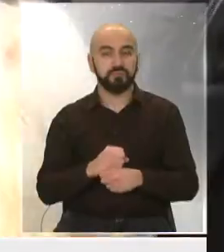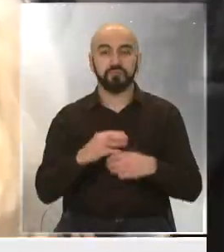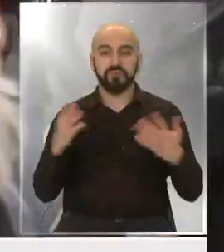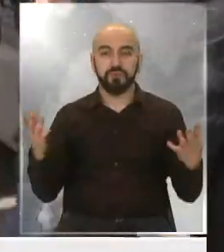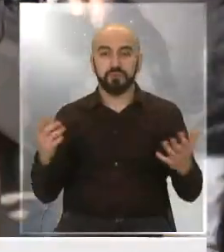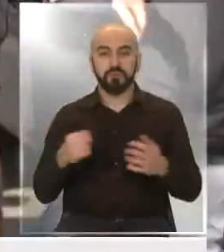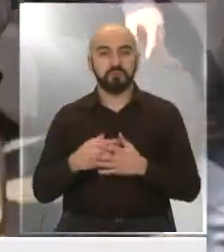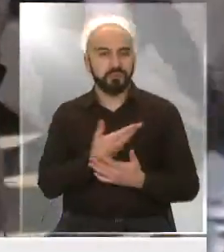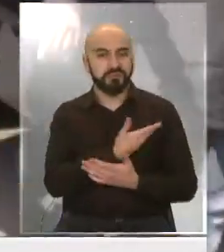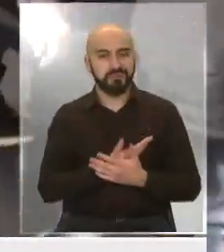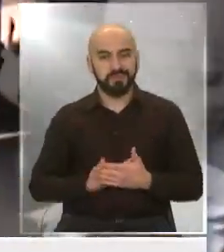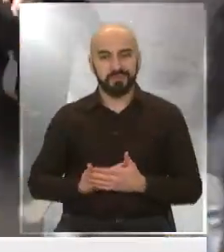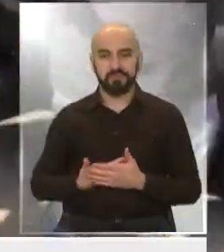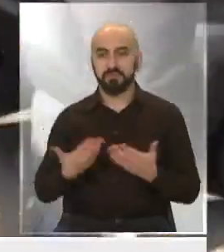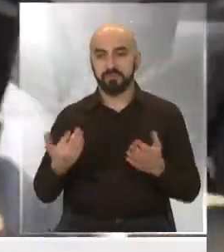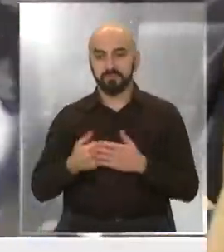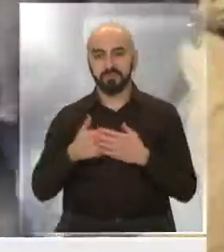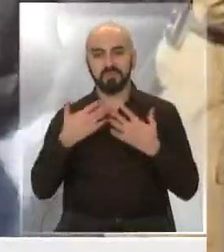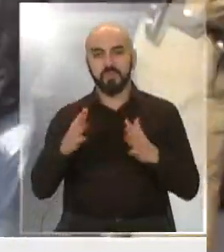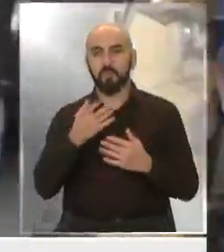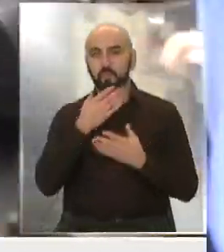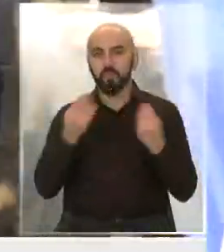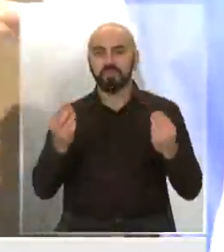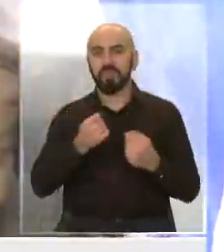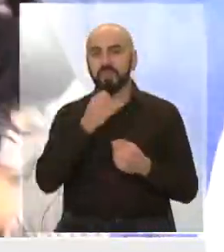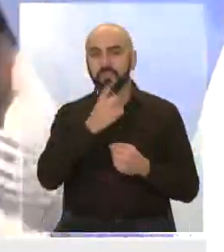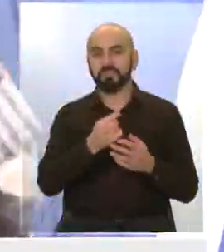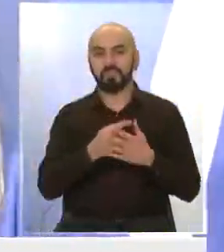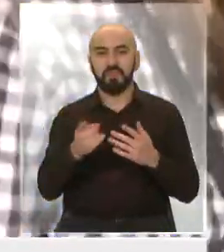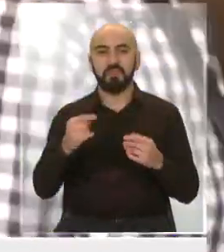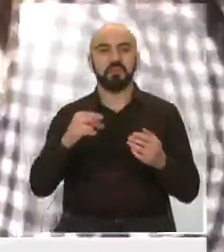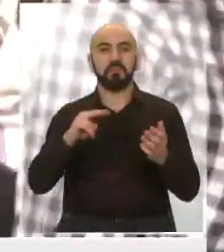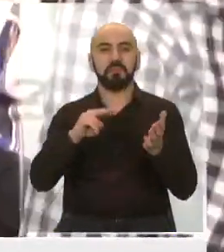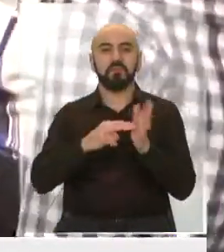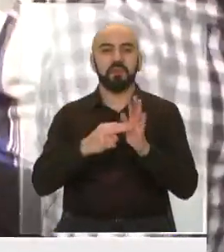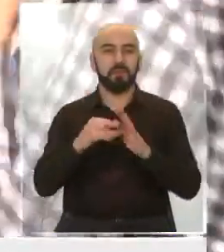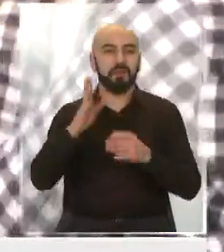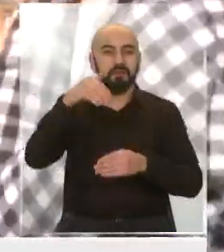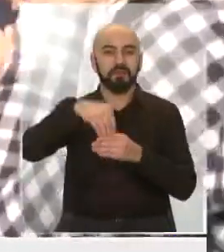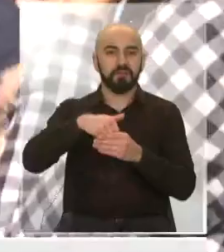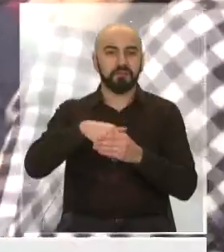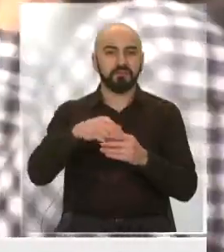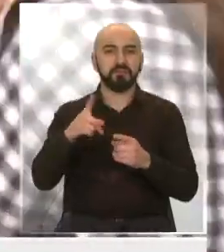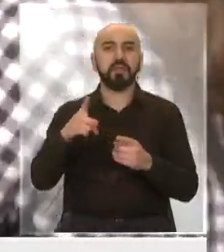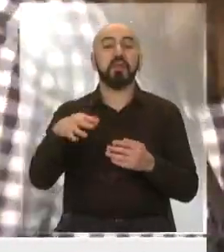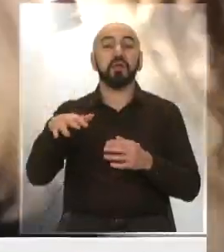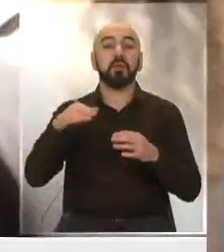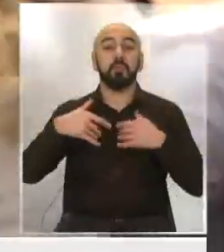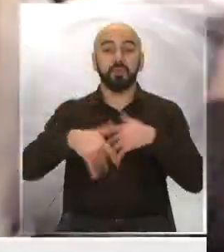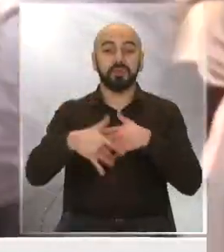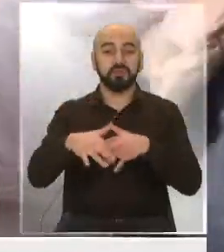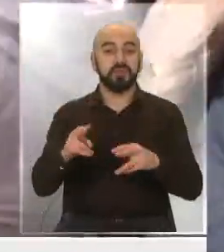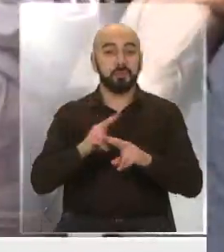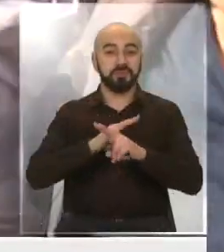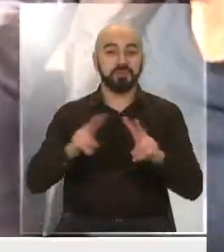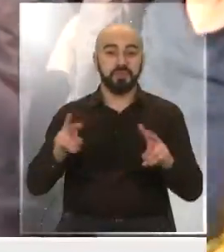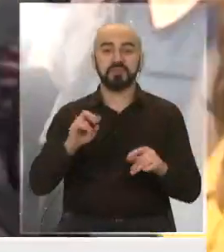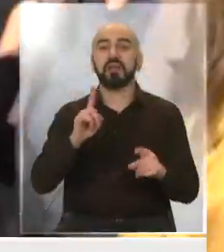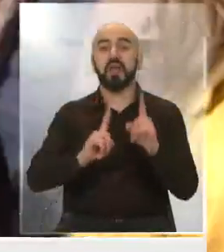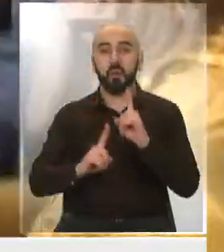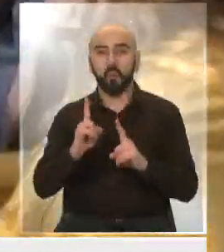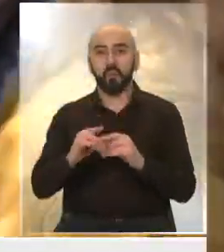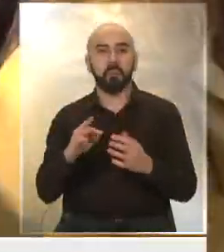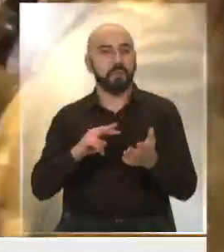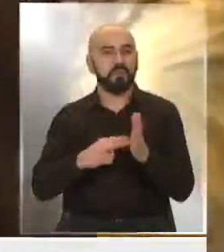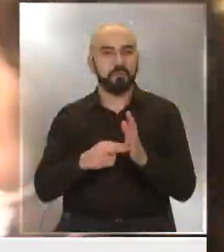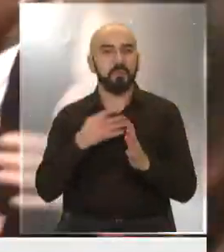se dieron bajo muchas denuncias de fraude electoral. Y aunque la protesta se desarrolló de manera pacífica, hubo algunos enfrentamientos